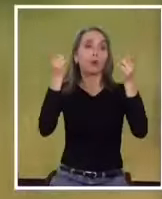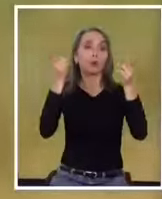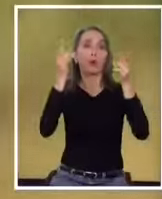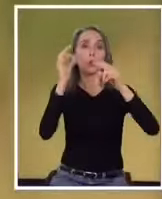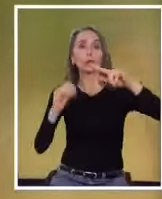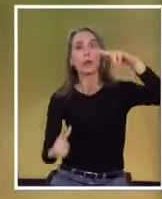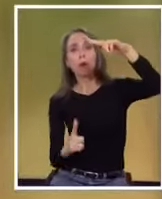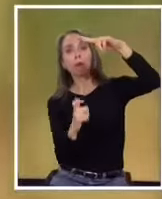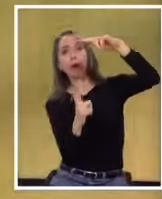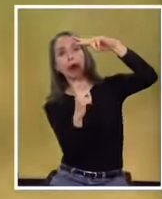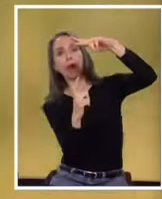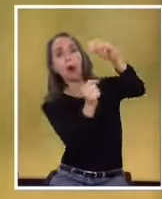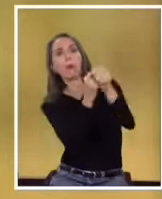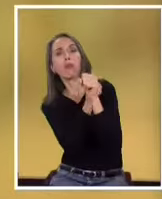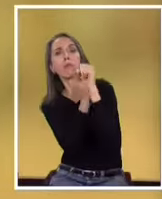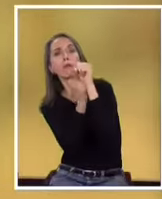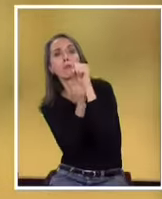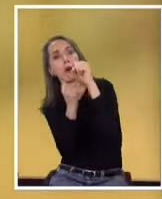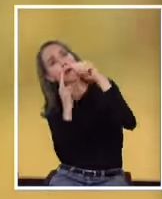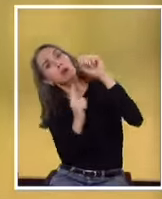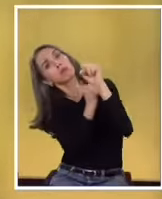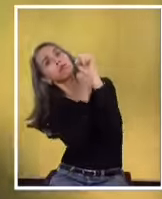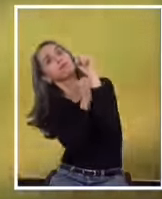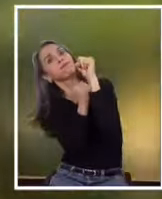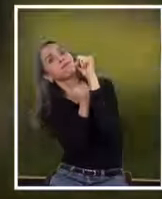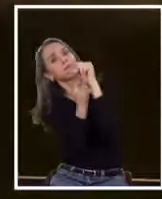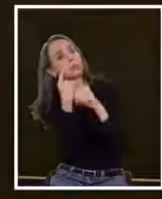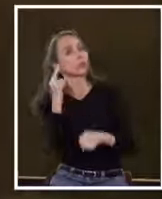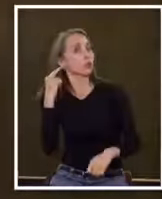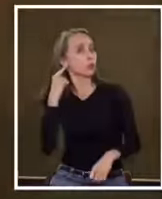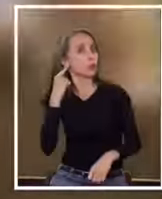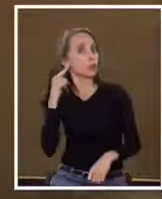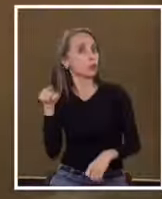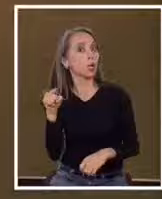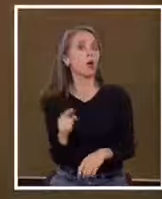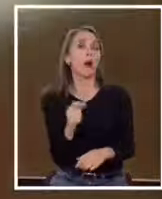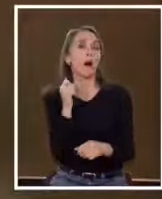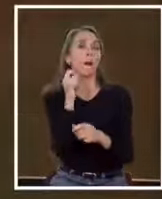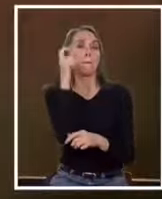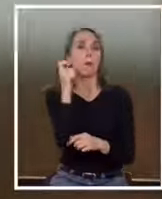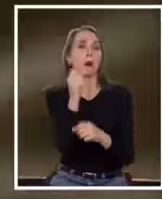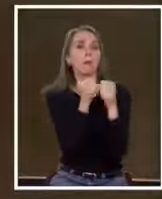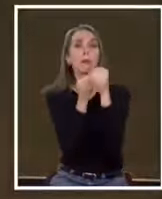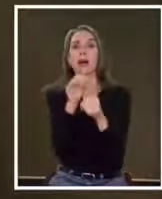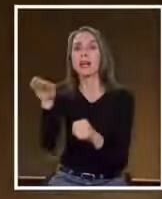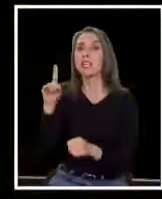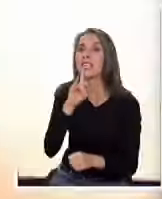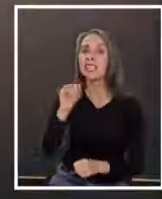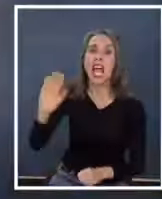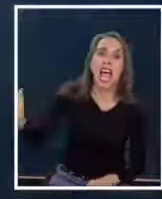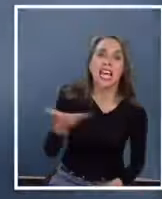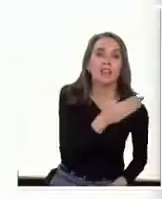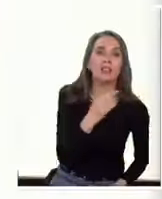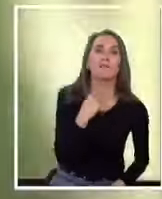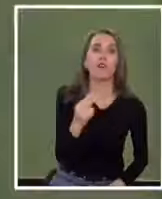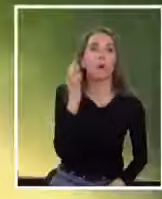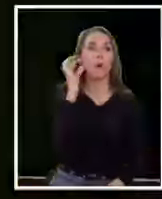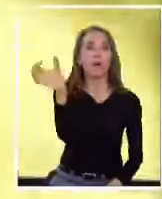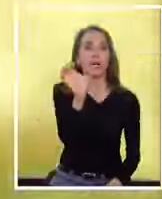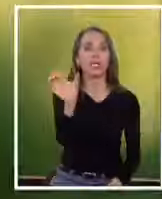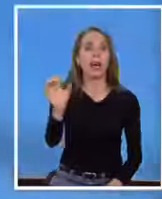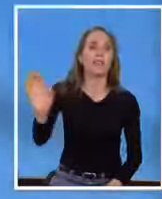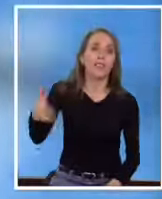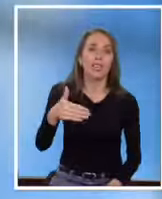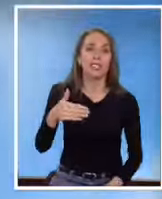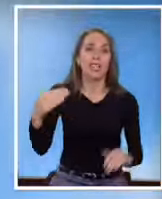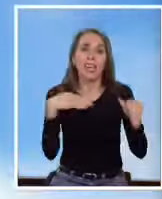el momento del ataque. Presta atención, se escuchan nítidamente los disparos. Ya entra ese animal de monte.